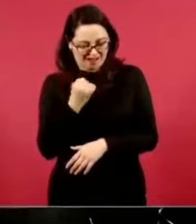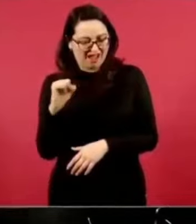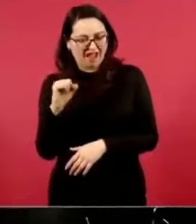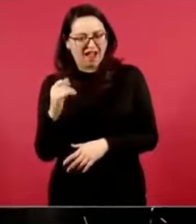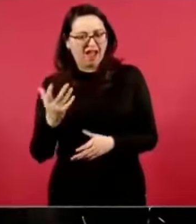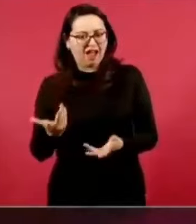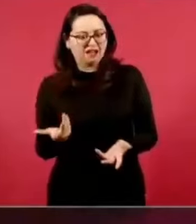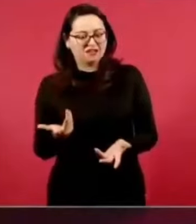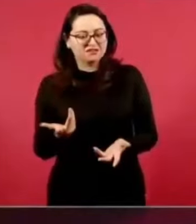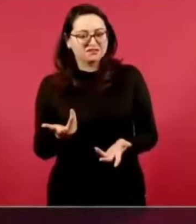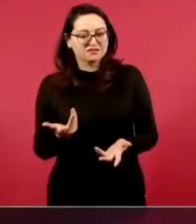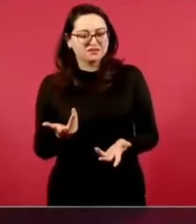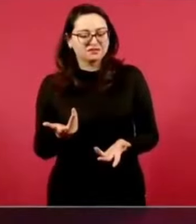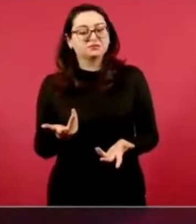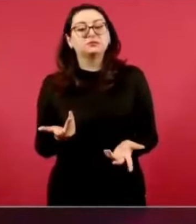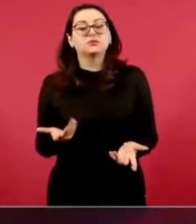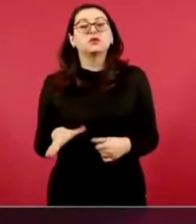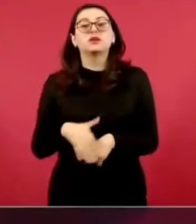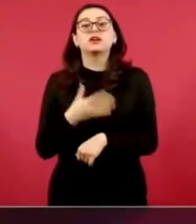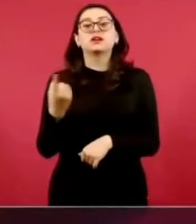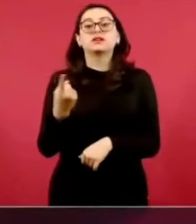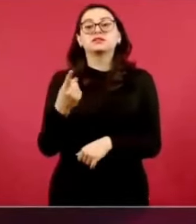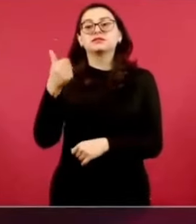A un traficante de influencia.